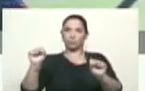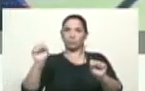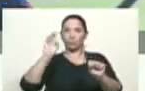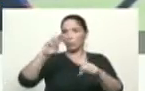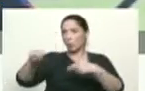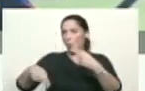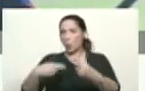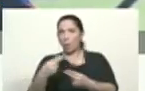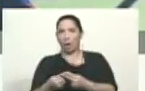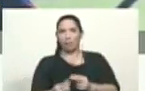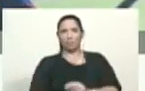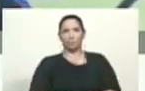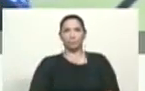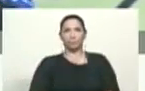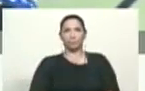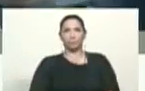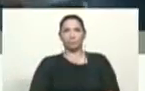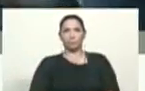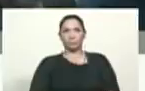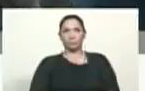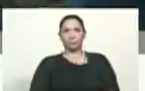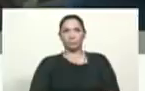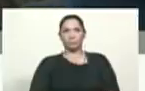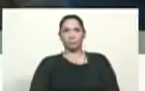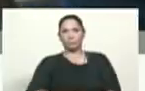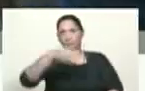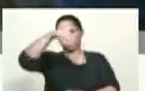jamás que osen